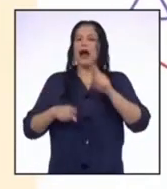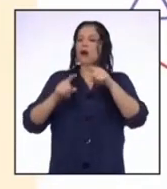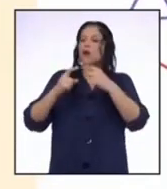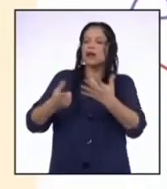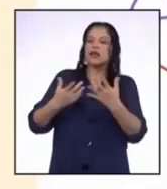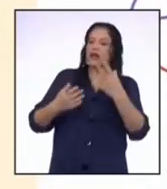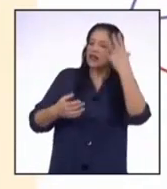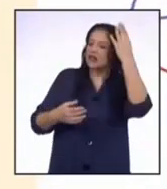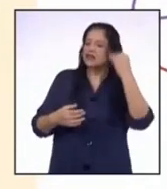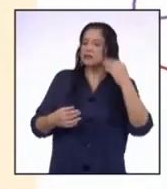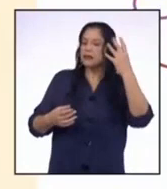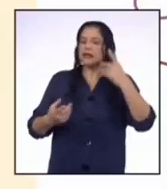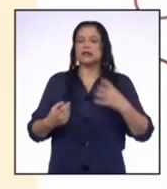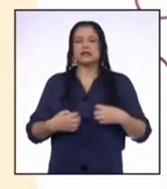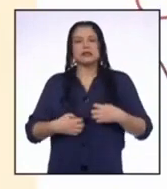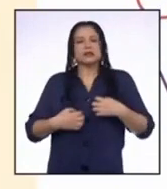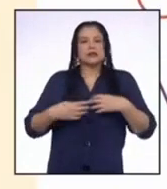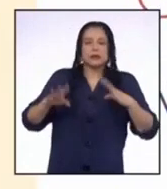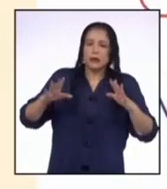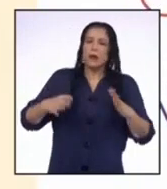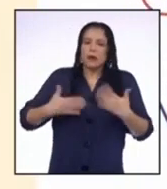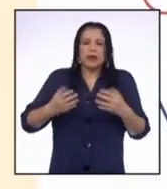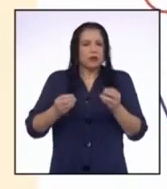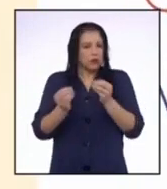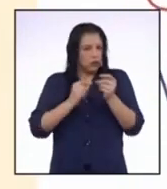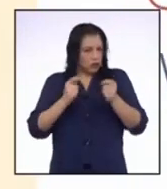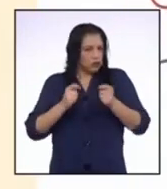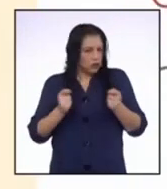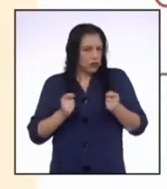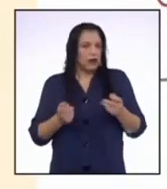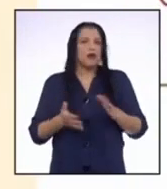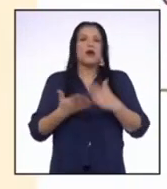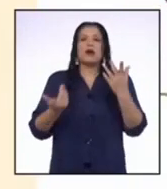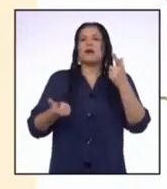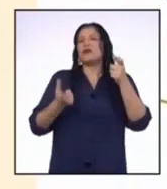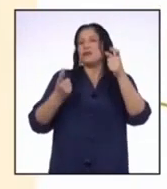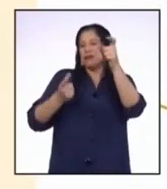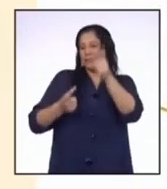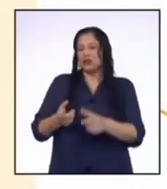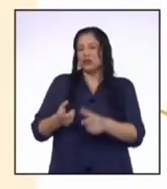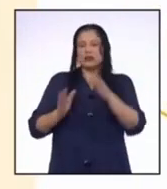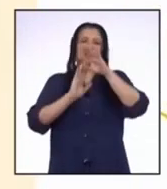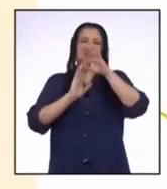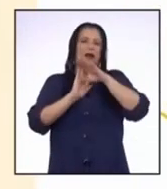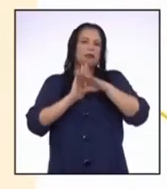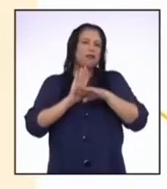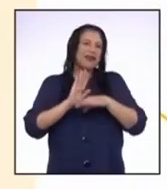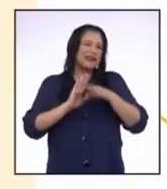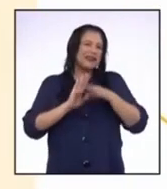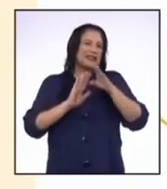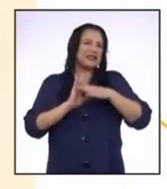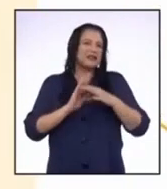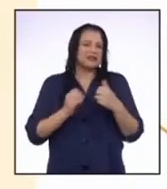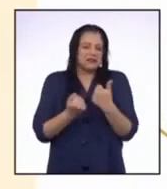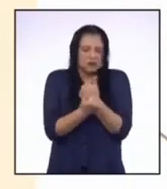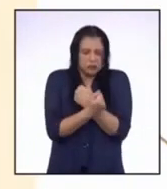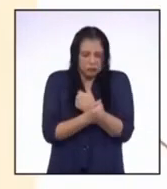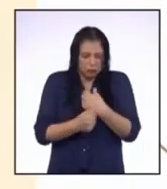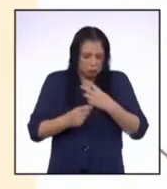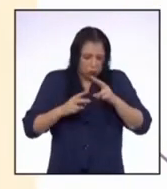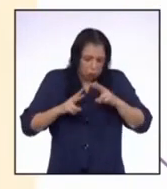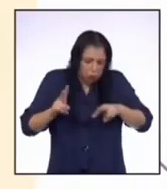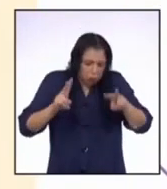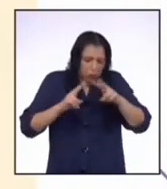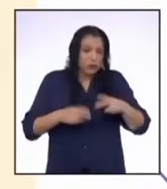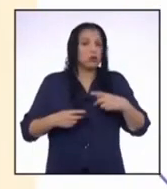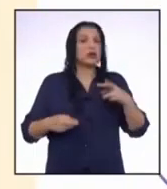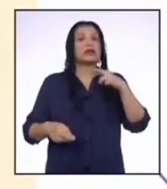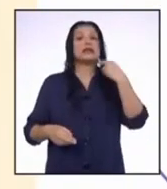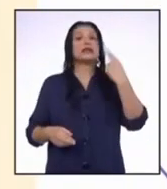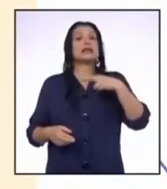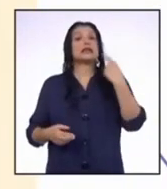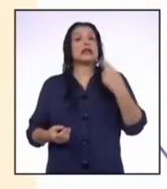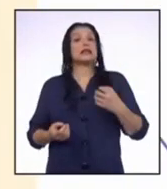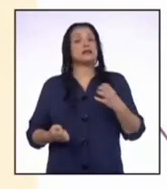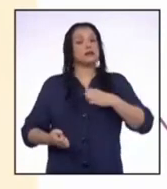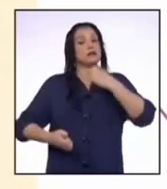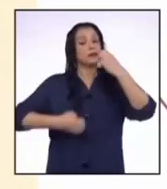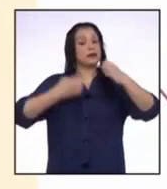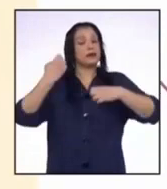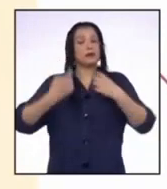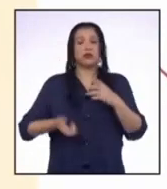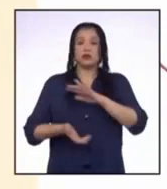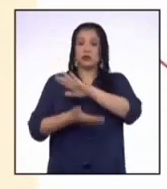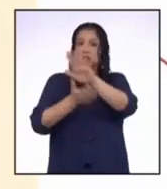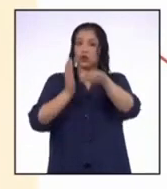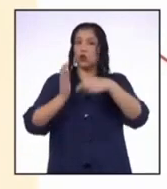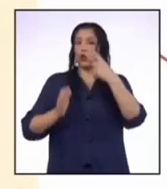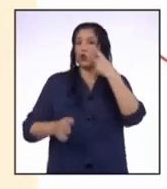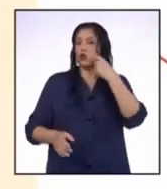vitales estresantes. Por el contrario, una baja autoestima puede conllevar un riesgo para el bienestar emocional de las y los